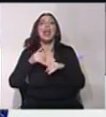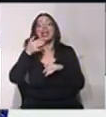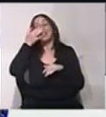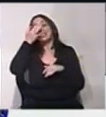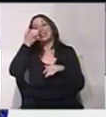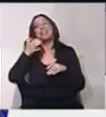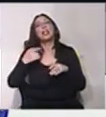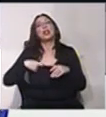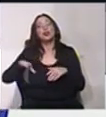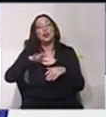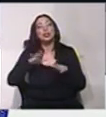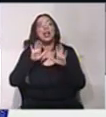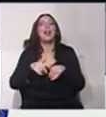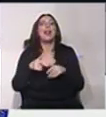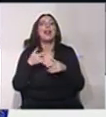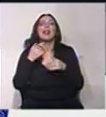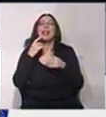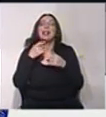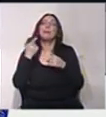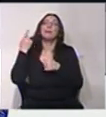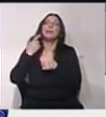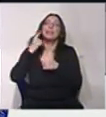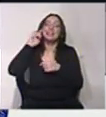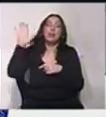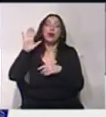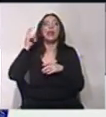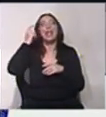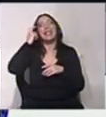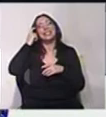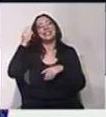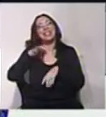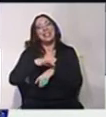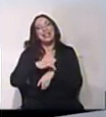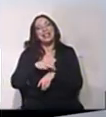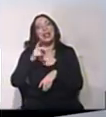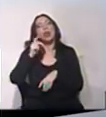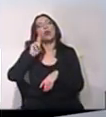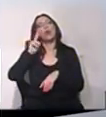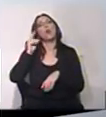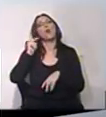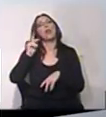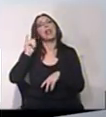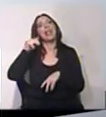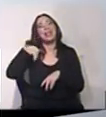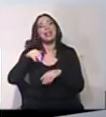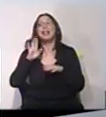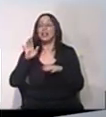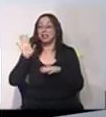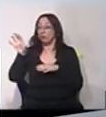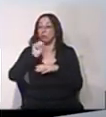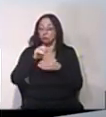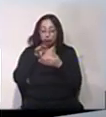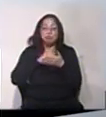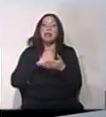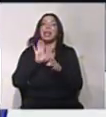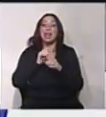clásico que nos exigen los otros colegas, la psicología y la psiquiatría, en términos de Durkheim, ¿verdad? Interpretaciones que también son válidas, pero hoy en día